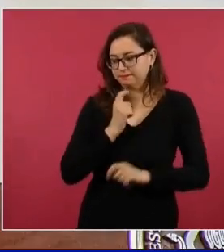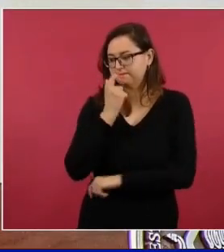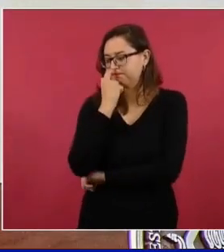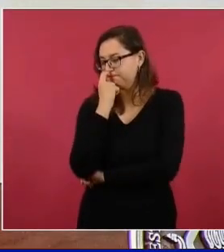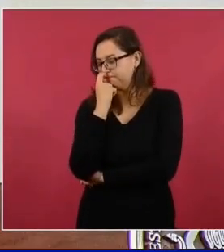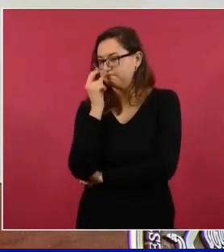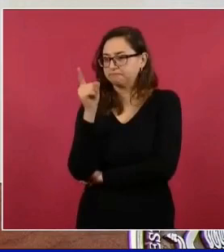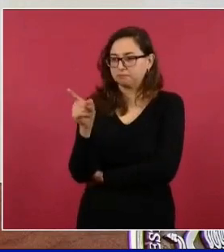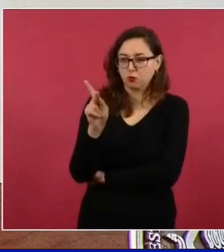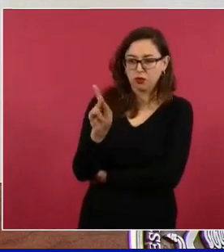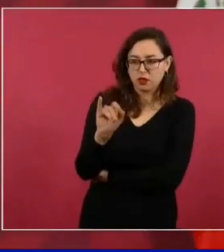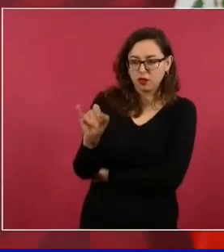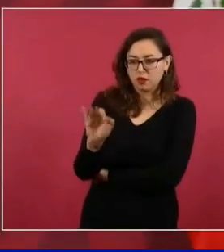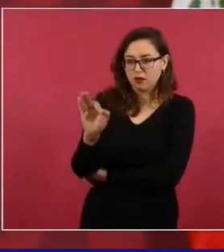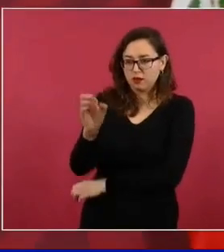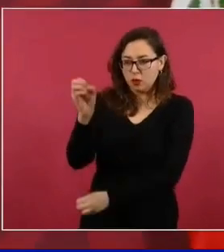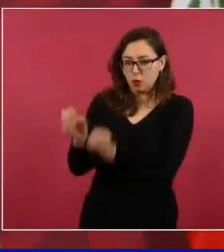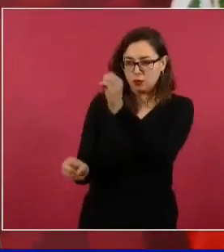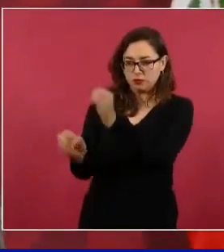¿Qué puedo hacer